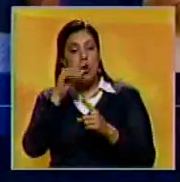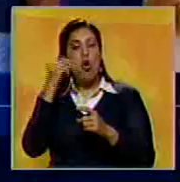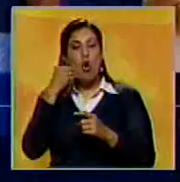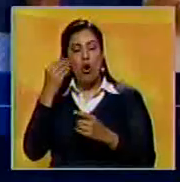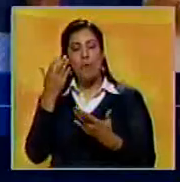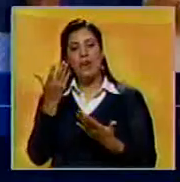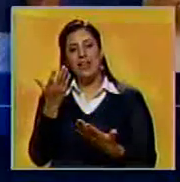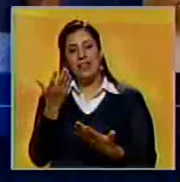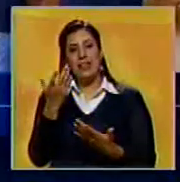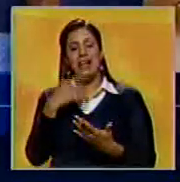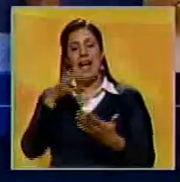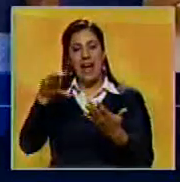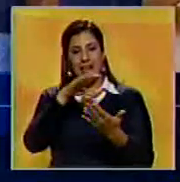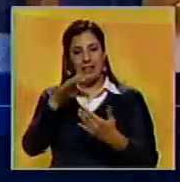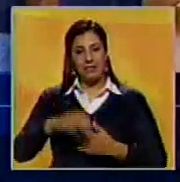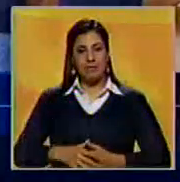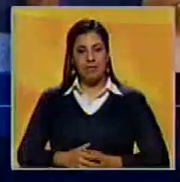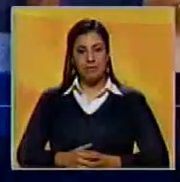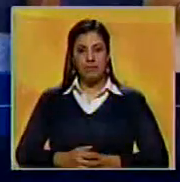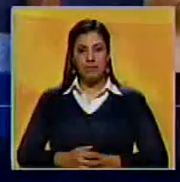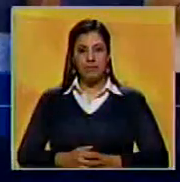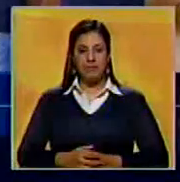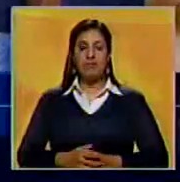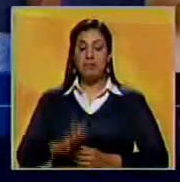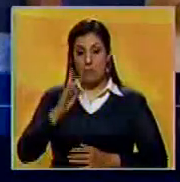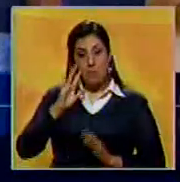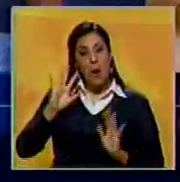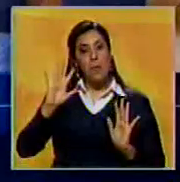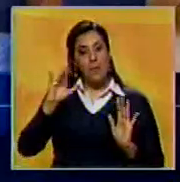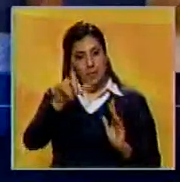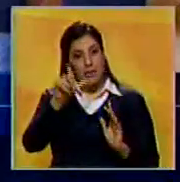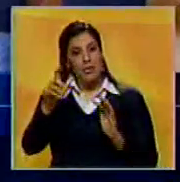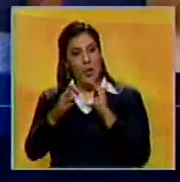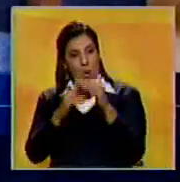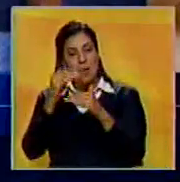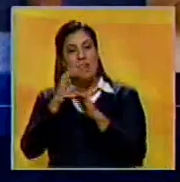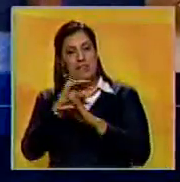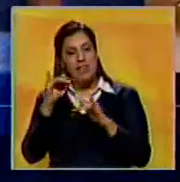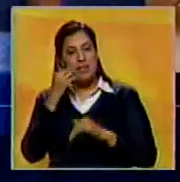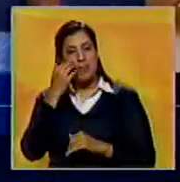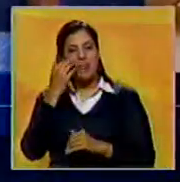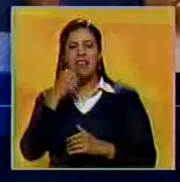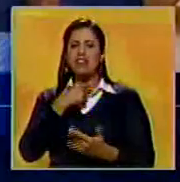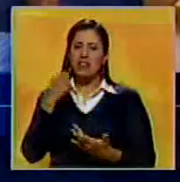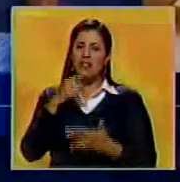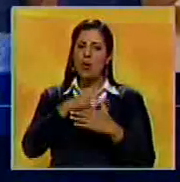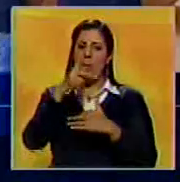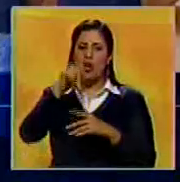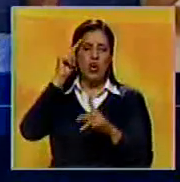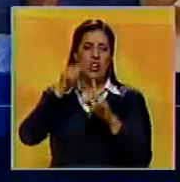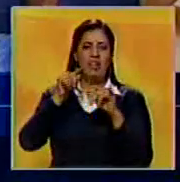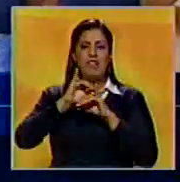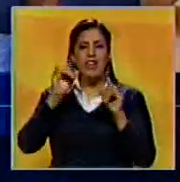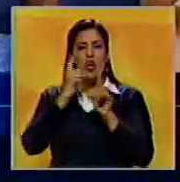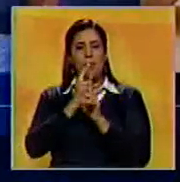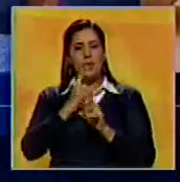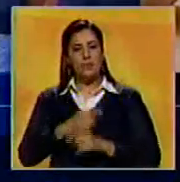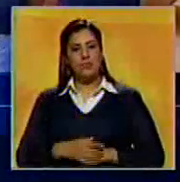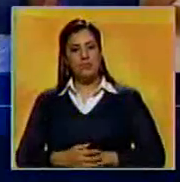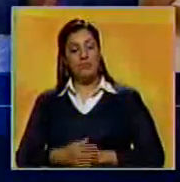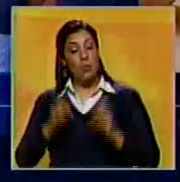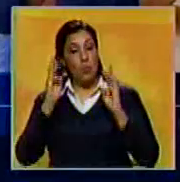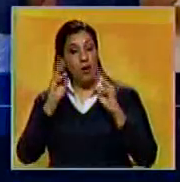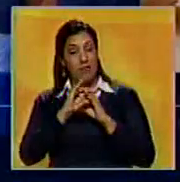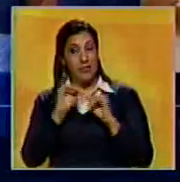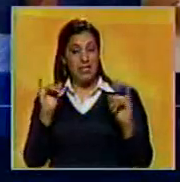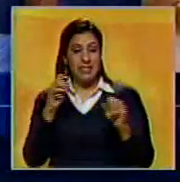hobby también es que soy cantante. Veremos muchos talentos entonces en la noche final. ¿Qué planes tienes para después del concurso? Wow,